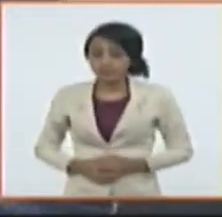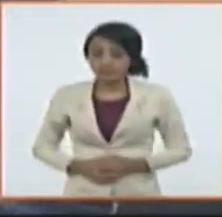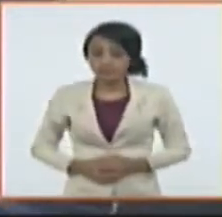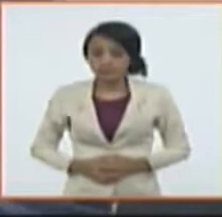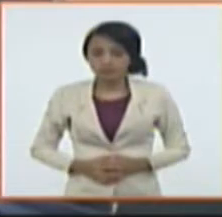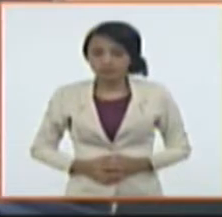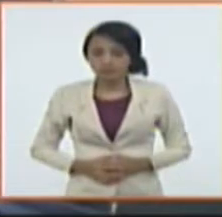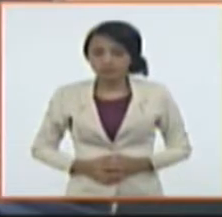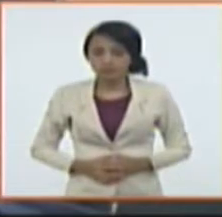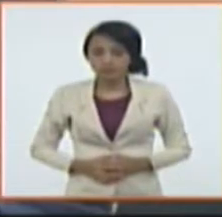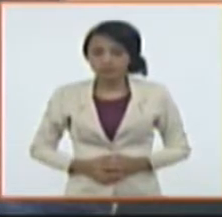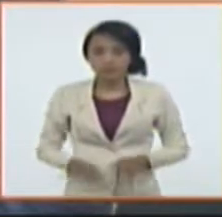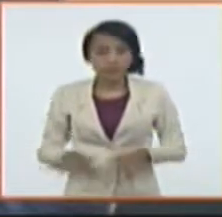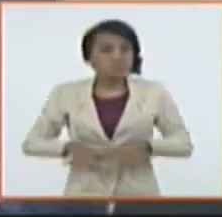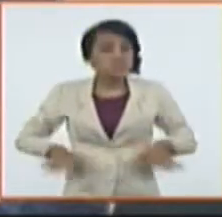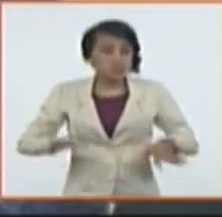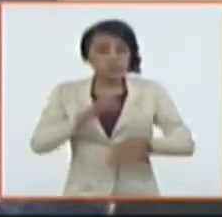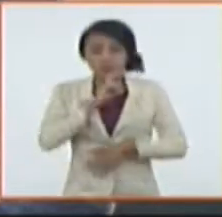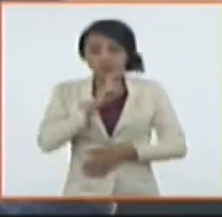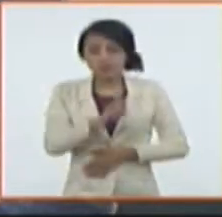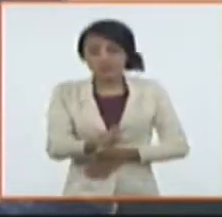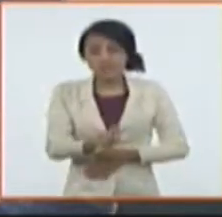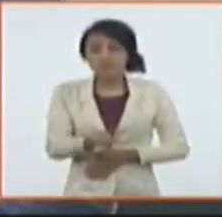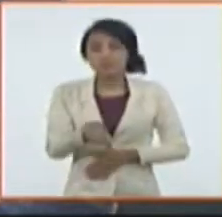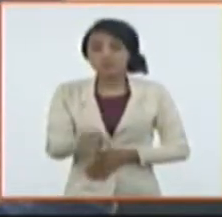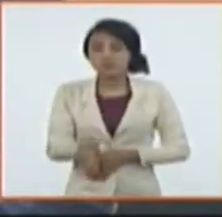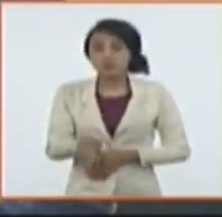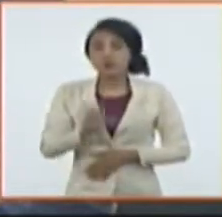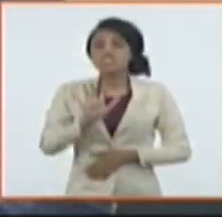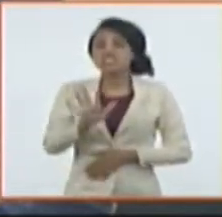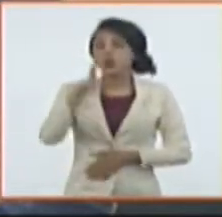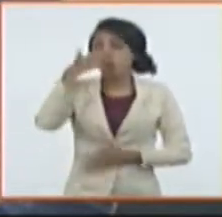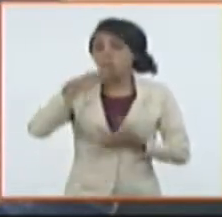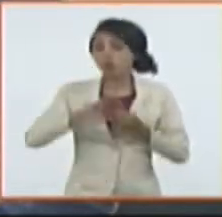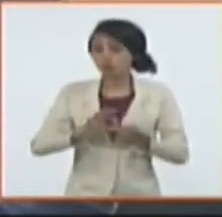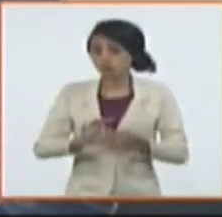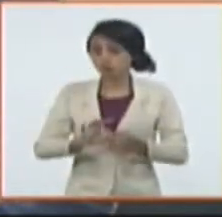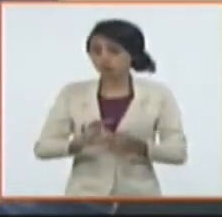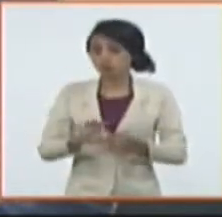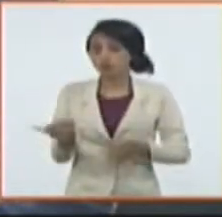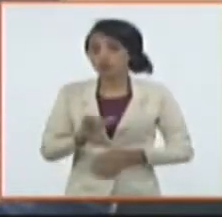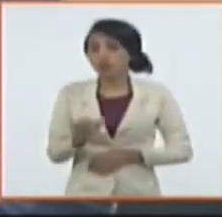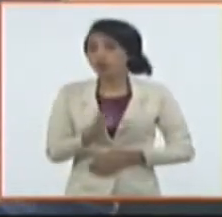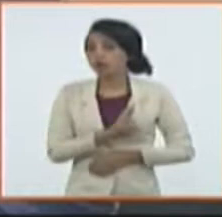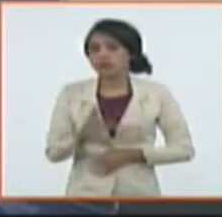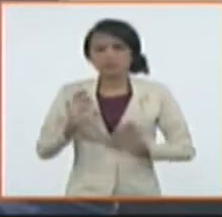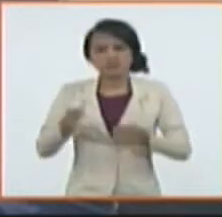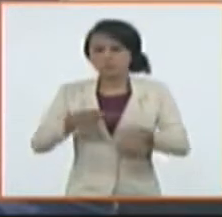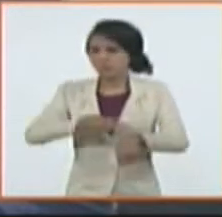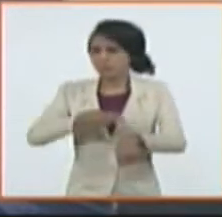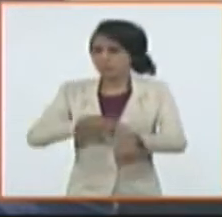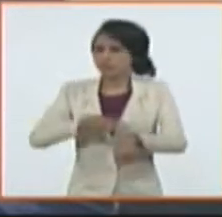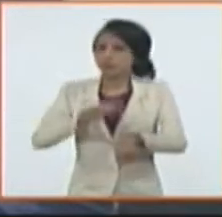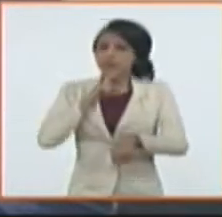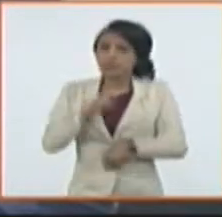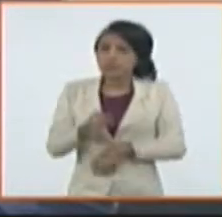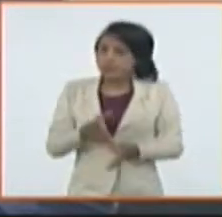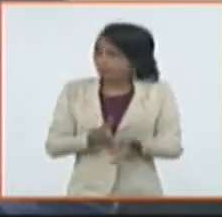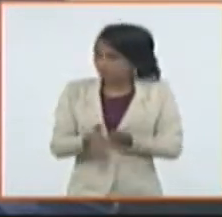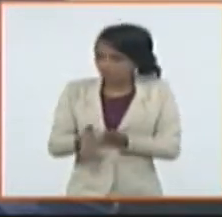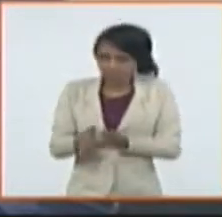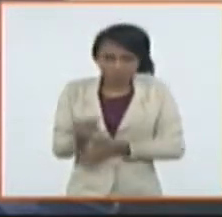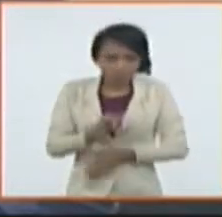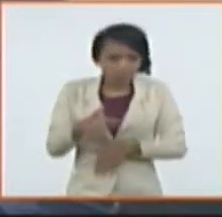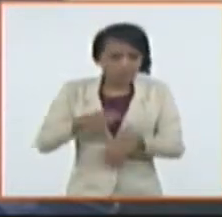No fue la situación difícil cuando los sucesos del 5 de agosto. Entonces la revolución siempre ha tenido momentos difíciles y vamos a seguir viviendo momentos